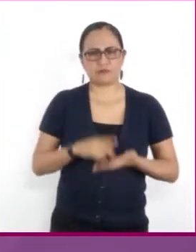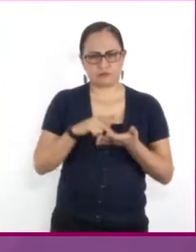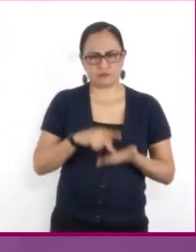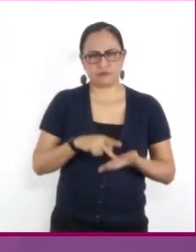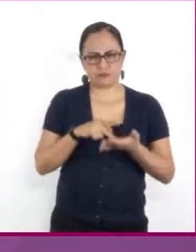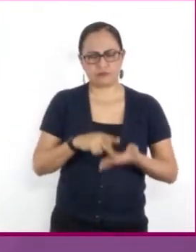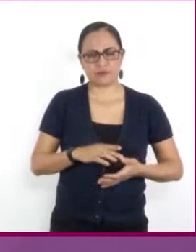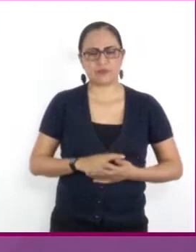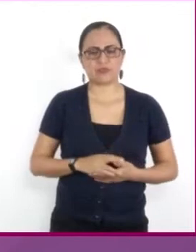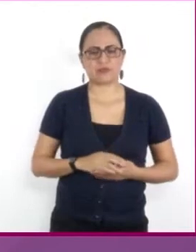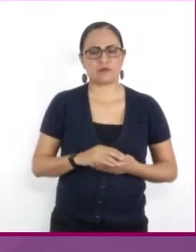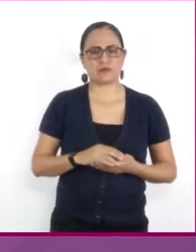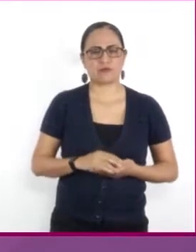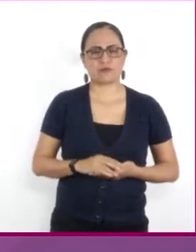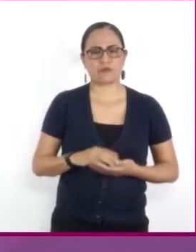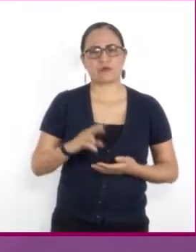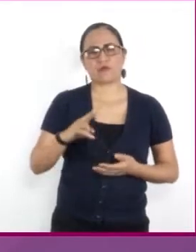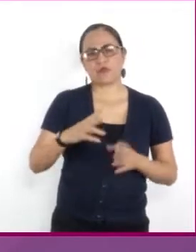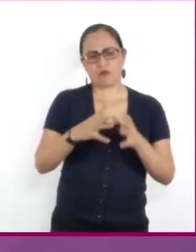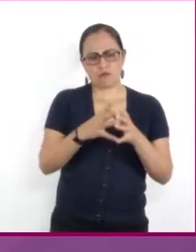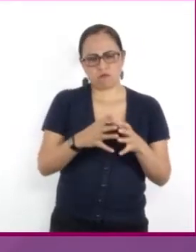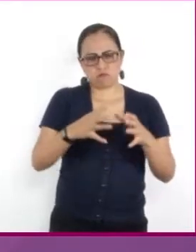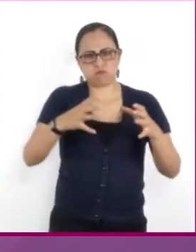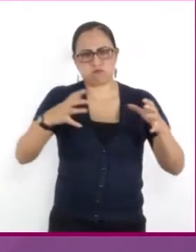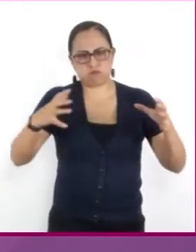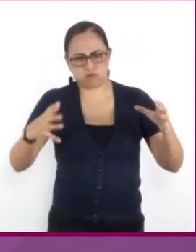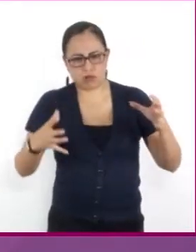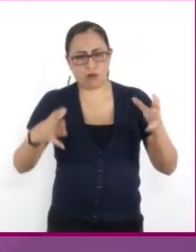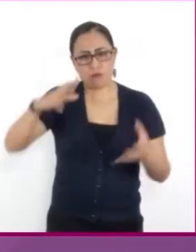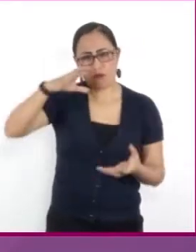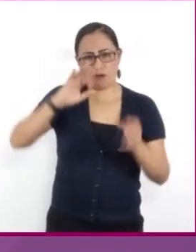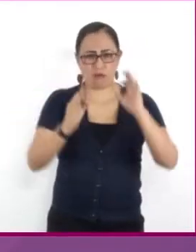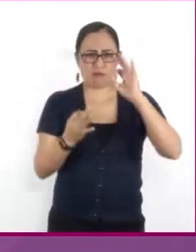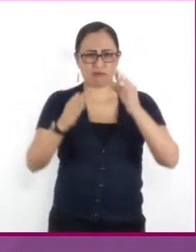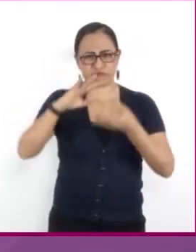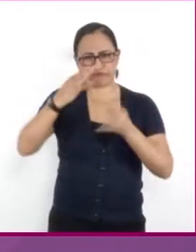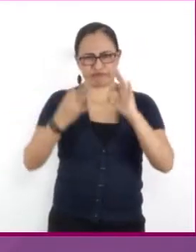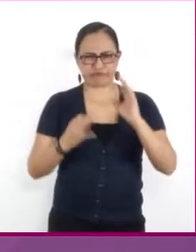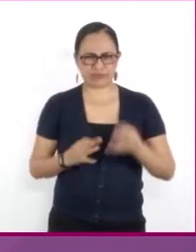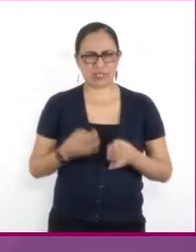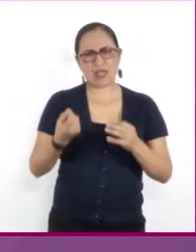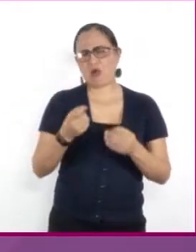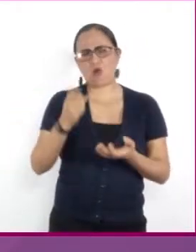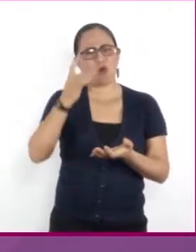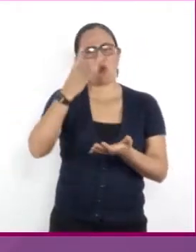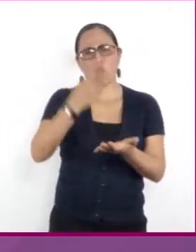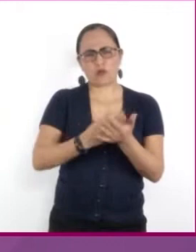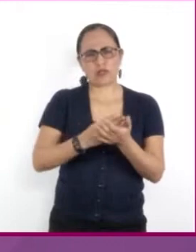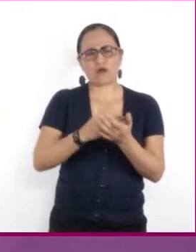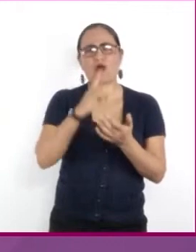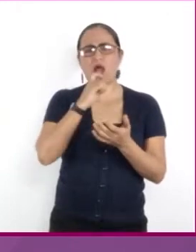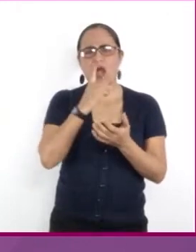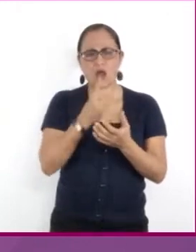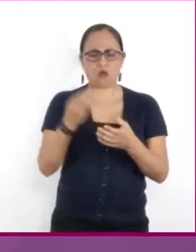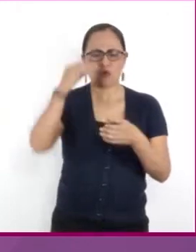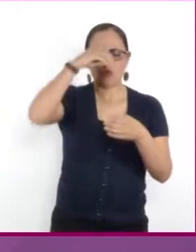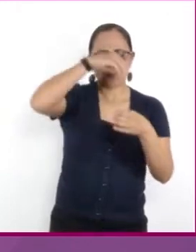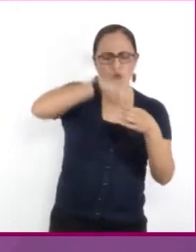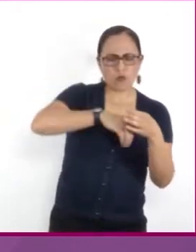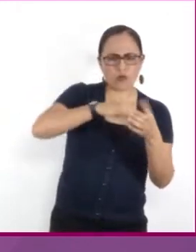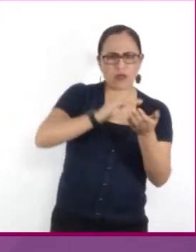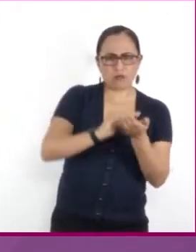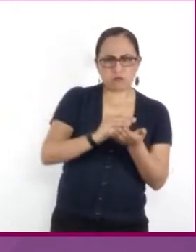Para conocer el volumen de un sólido de forma irregular, basta sumergirlo en un líquido y medir la cantidad de